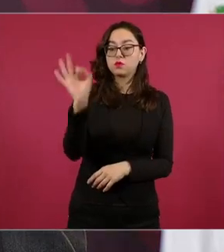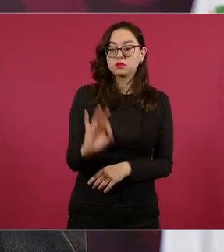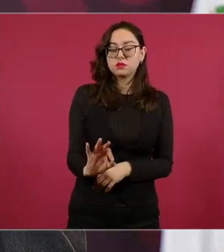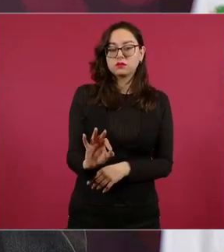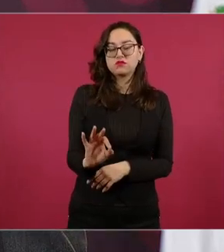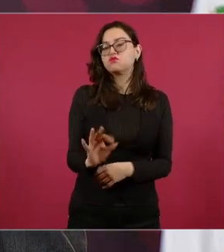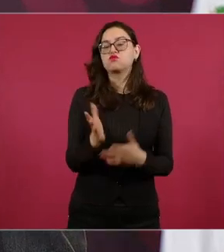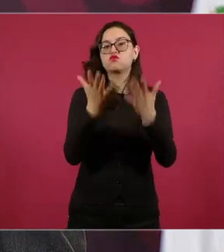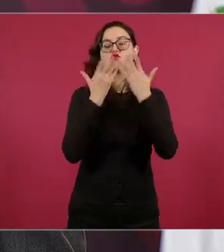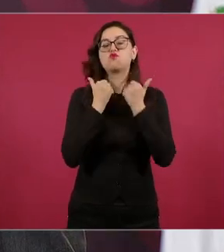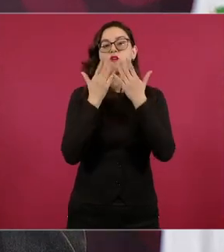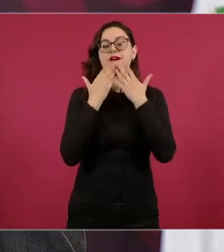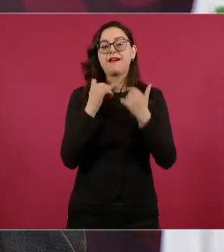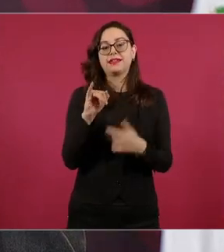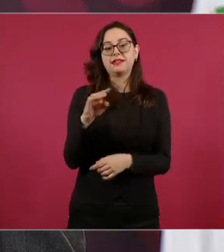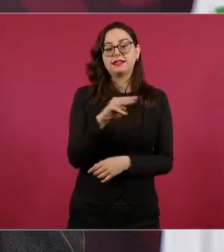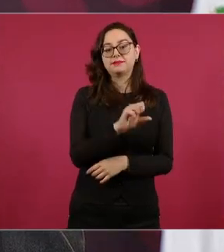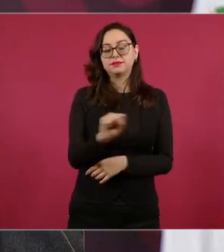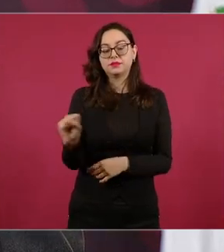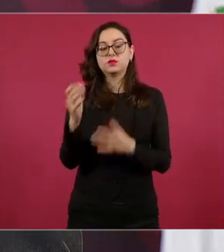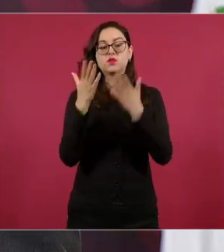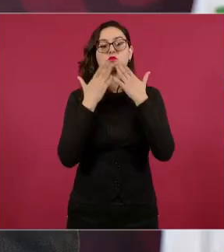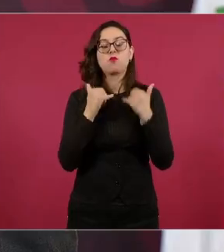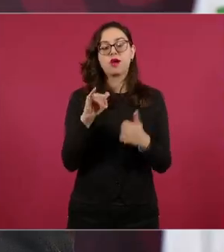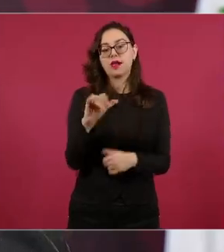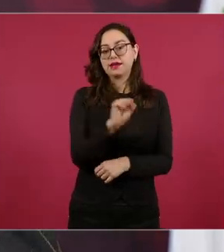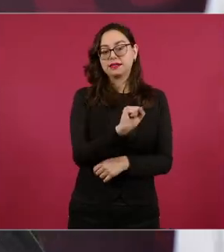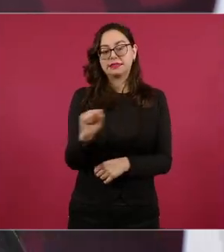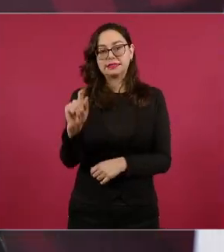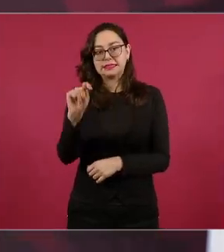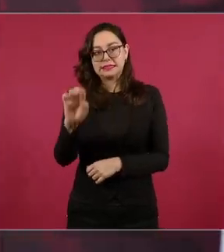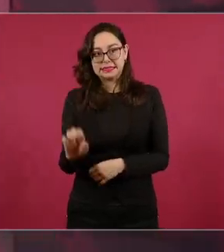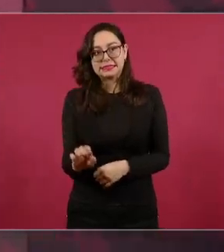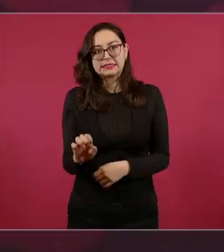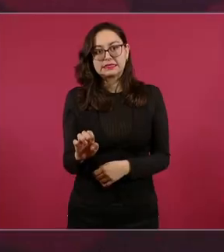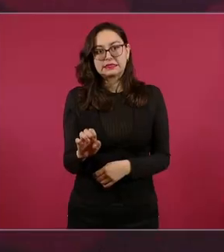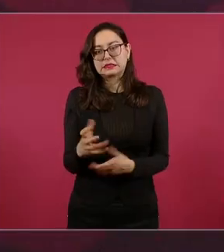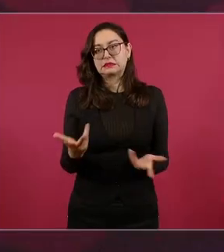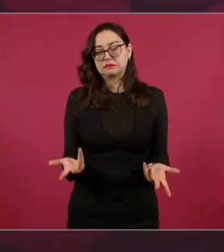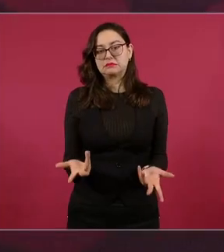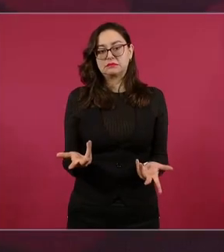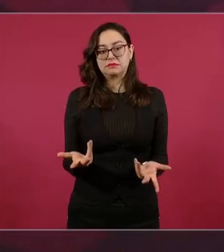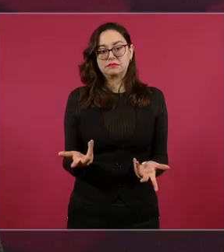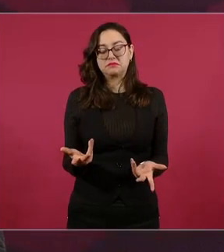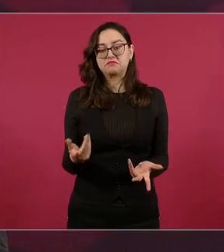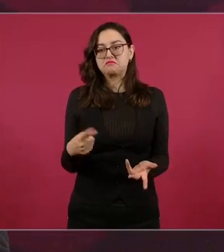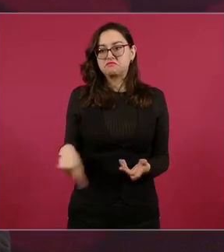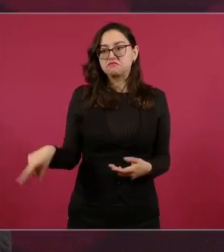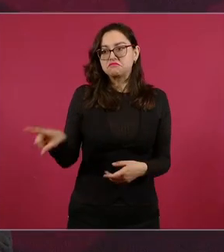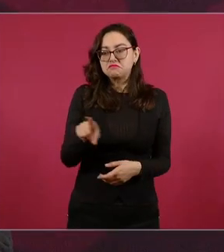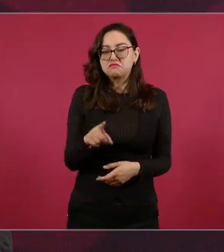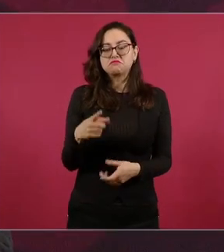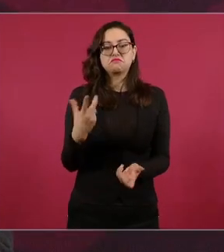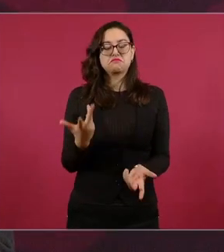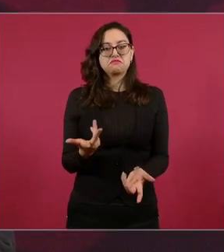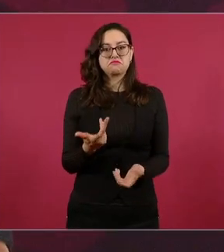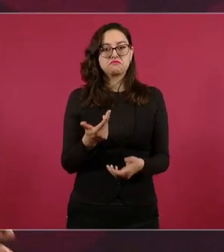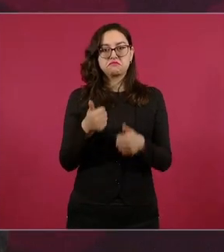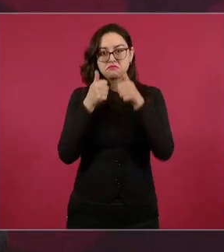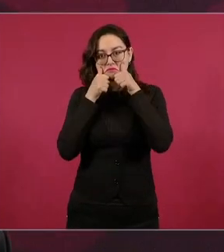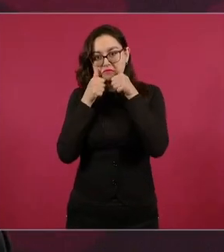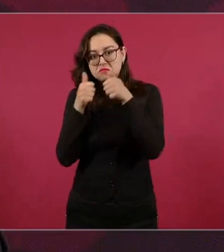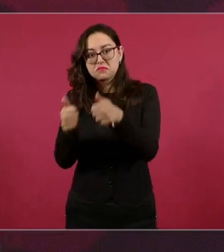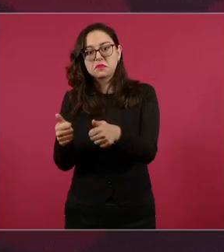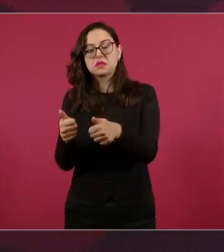no tiene seguridad social, que no tiene atención del